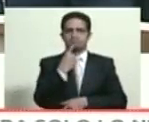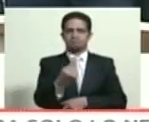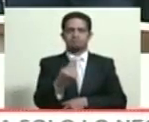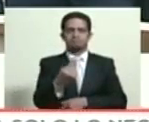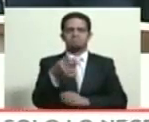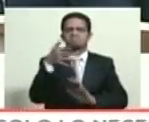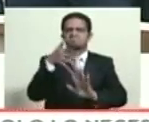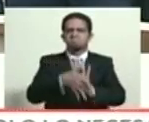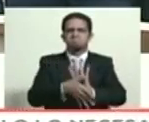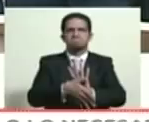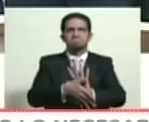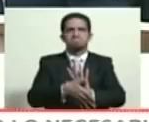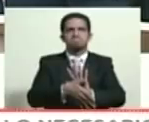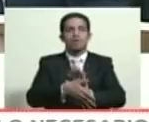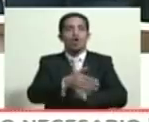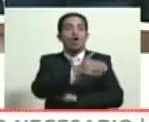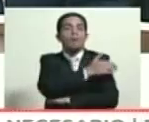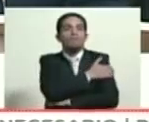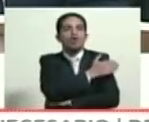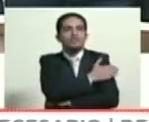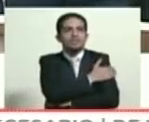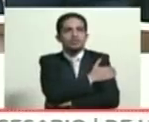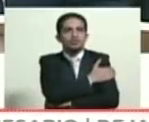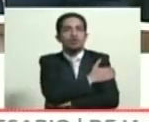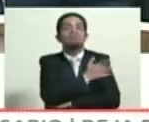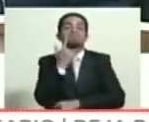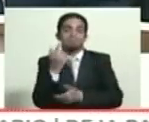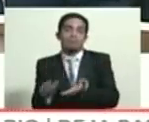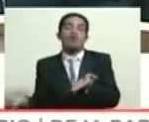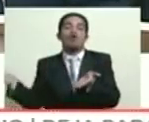que la oposición iba a continuar